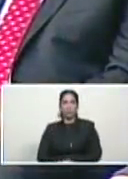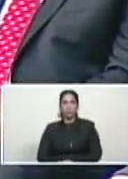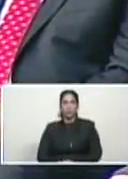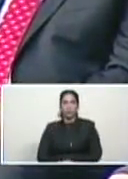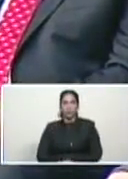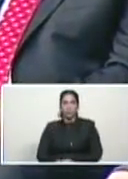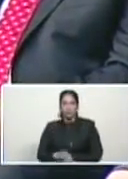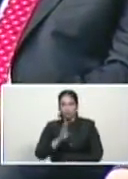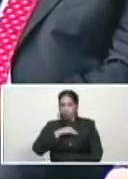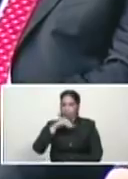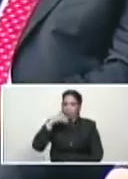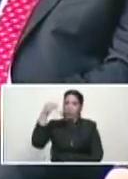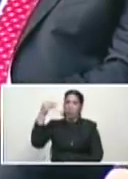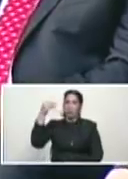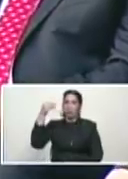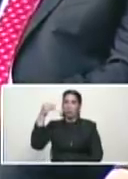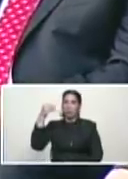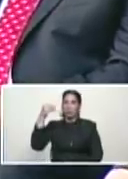El espíritu irredento,